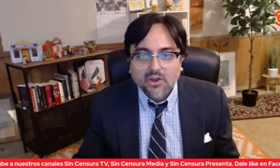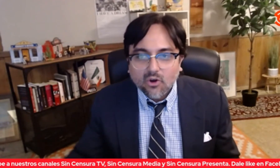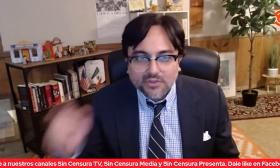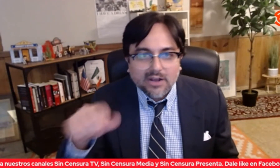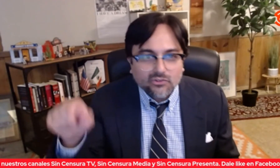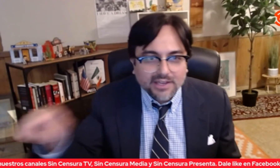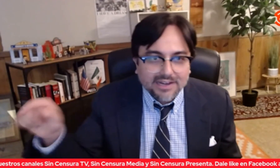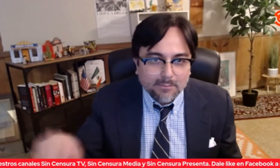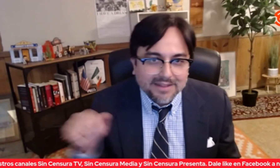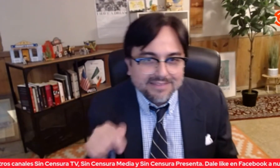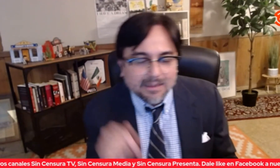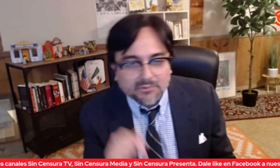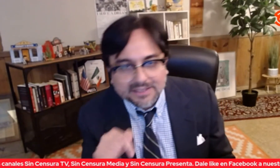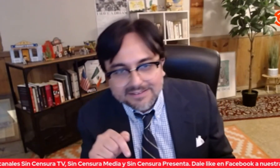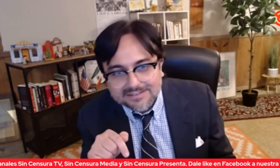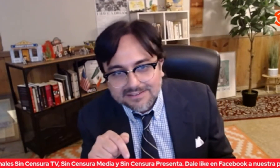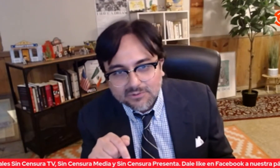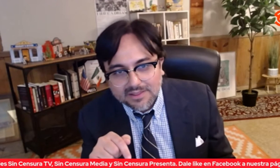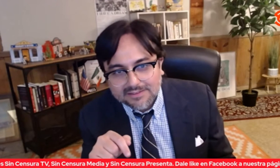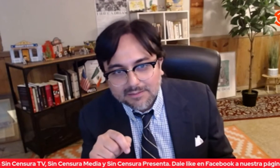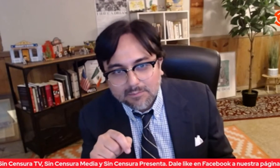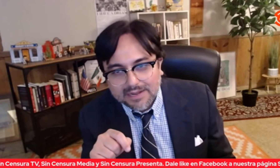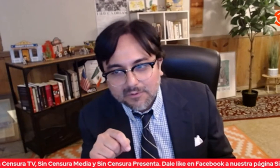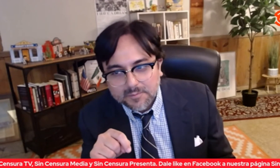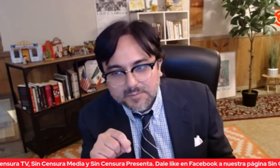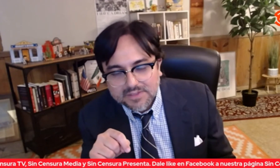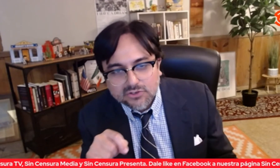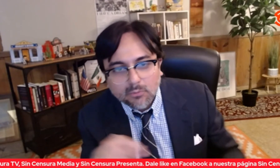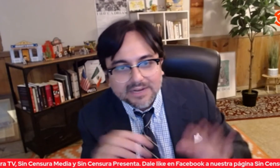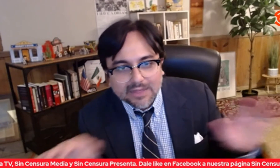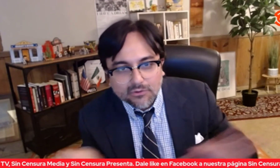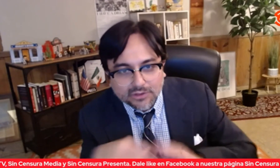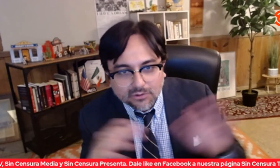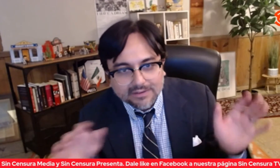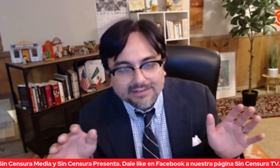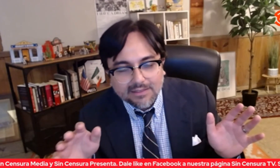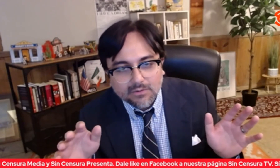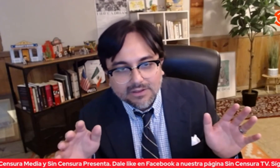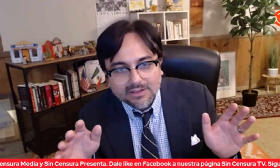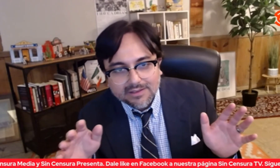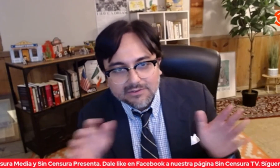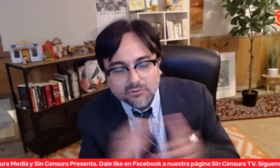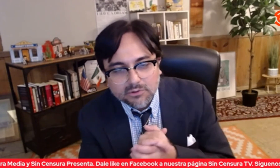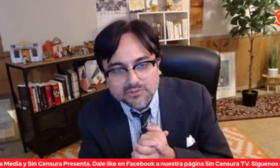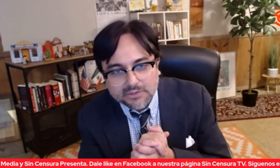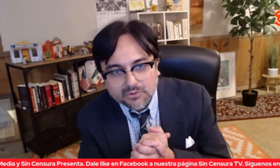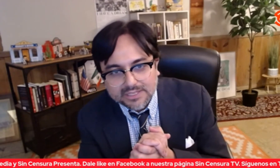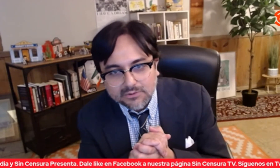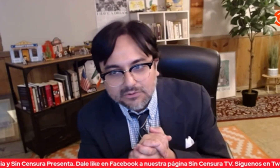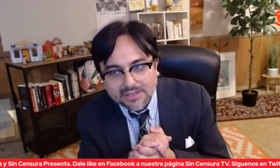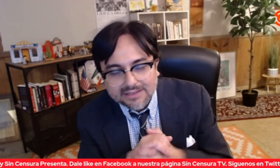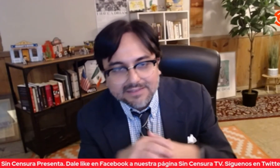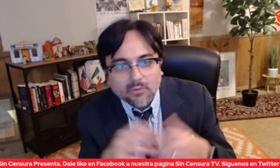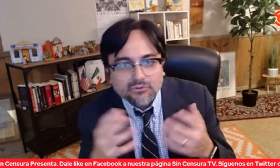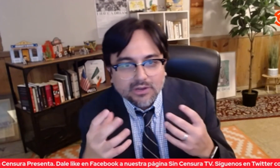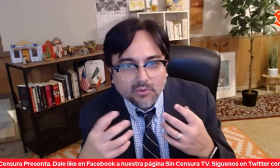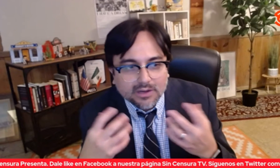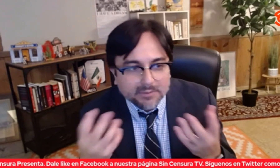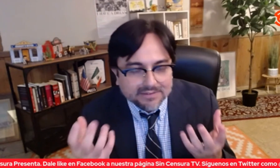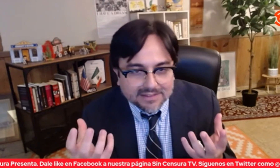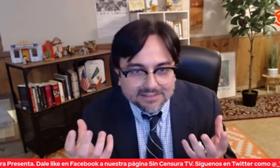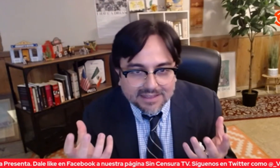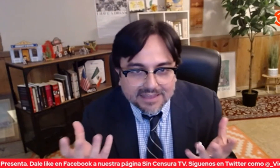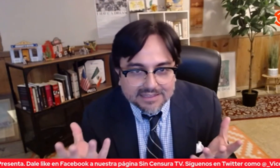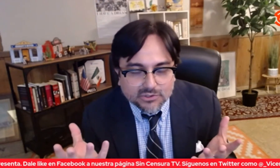género. Otra cosa que le planteamos aquí en Sin Censura desde temprano es cómo en nado sincronizado, en esos medios chayoteros, están cuestionando